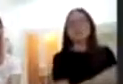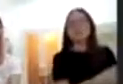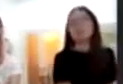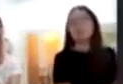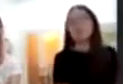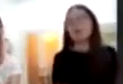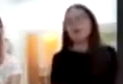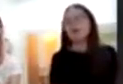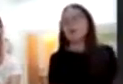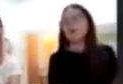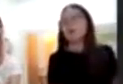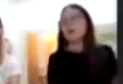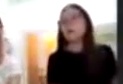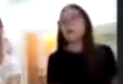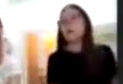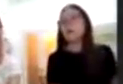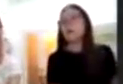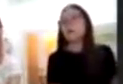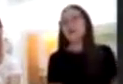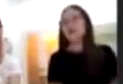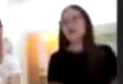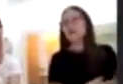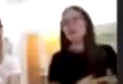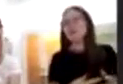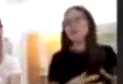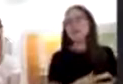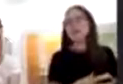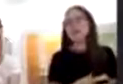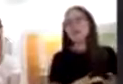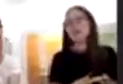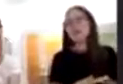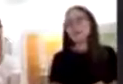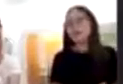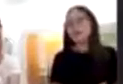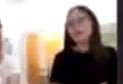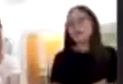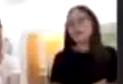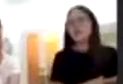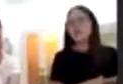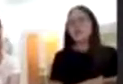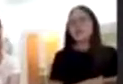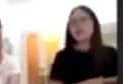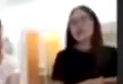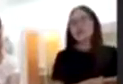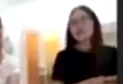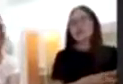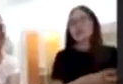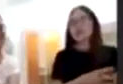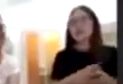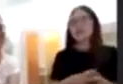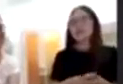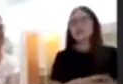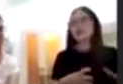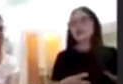Entonces, volvemos a este concepto de infraestructura verde como una herramienta o como un instrumento que